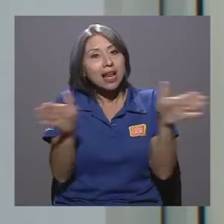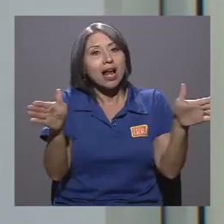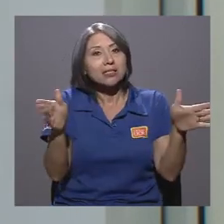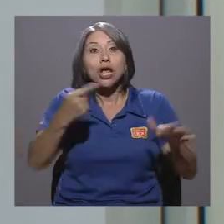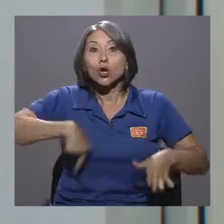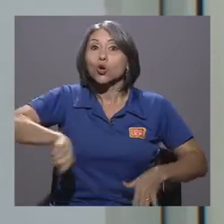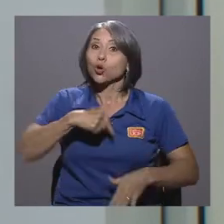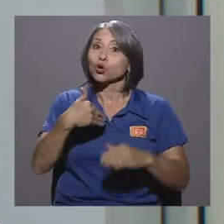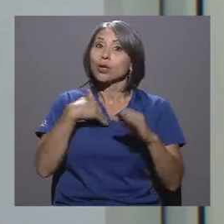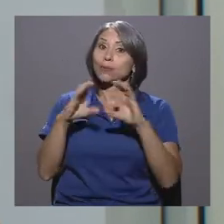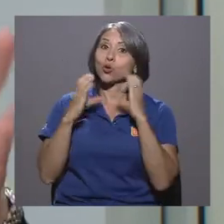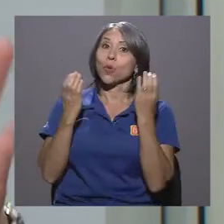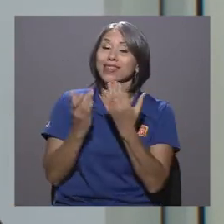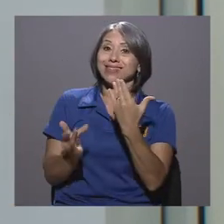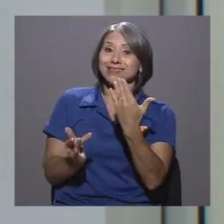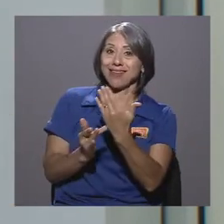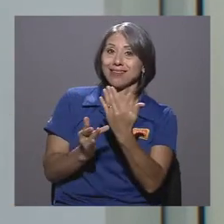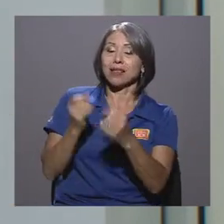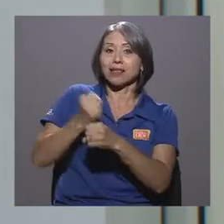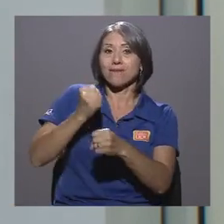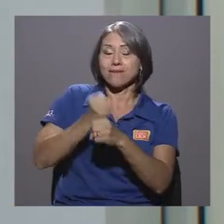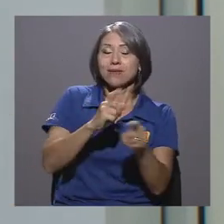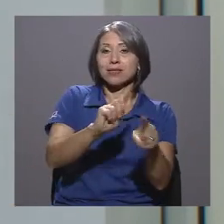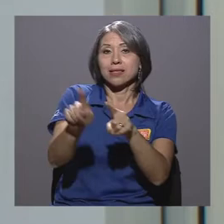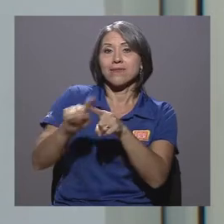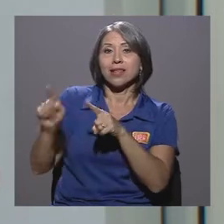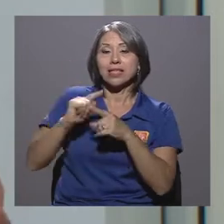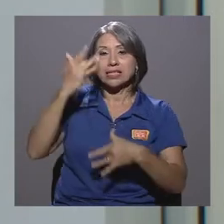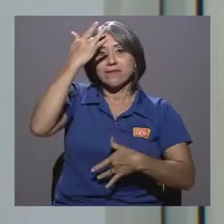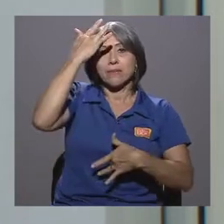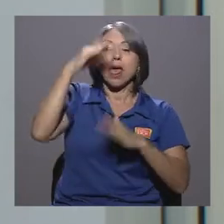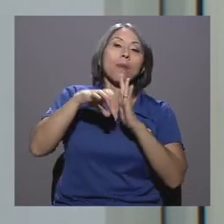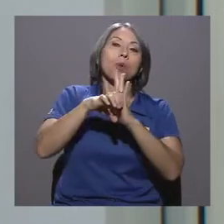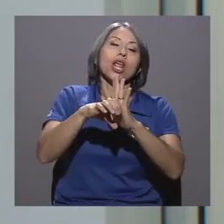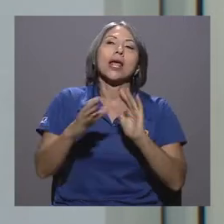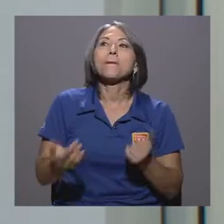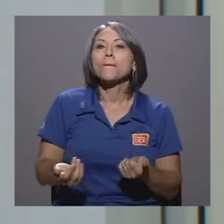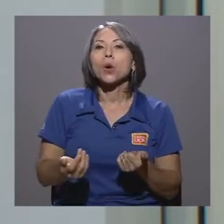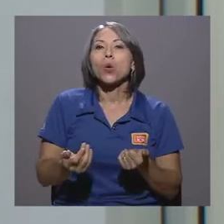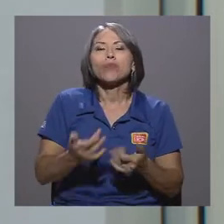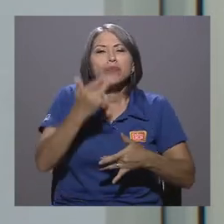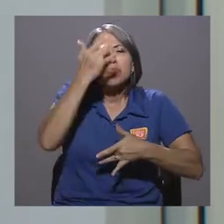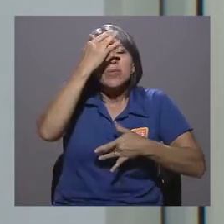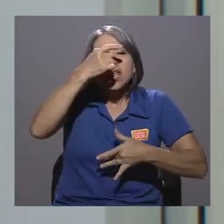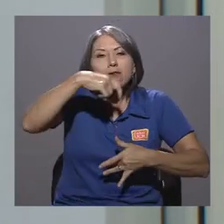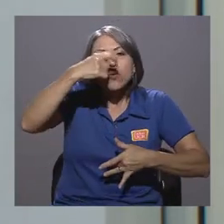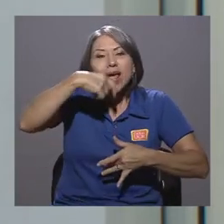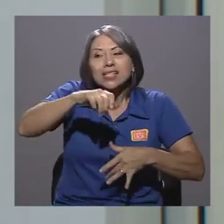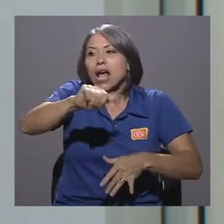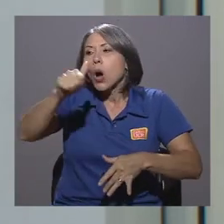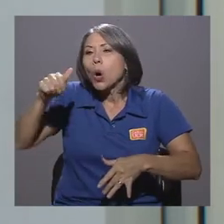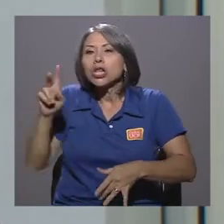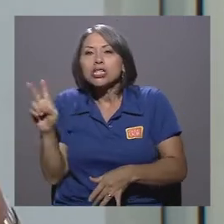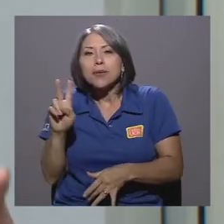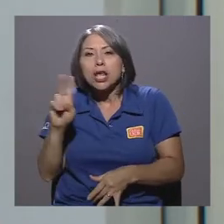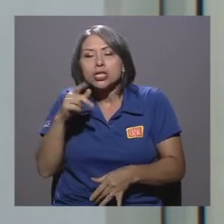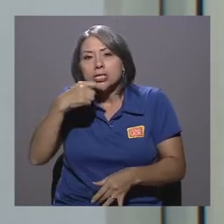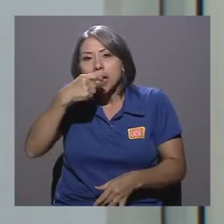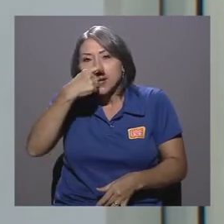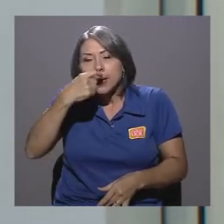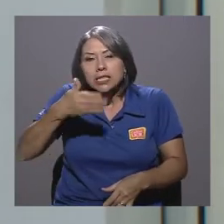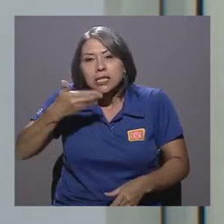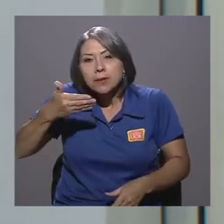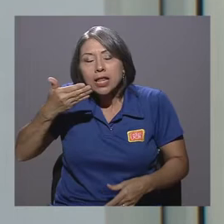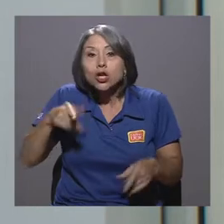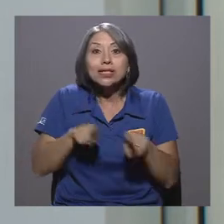comités técnicos que trabajan para las diferentes enfermedades, por ejemplo, tenemos el de influenza y otras virosis respiratorias, y en este